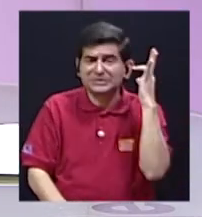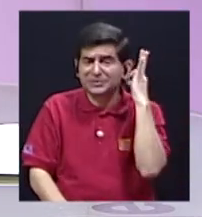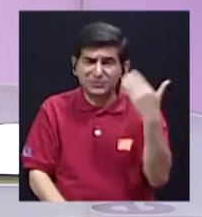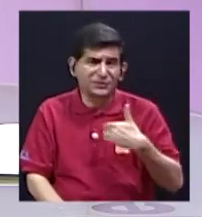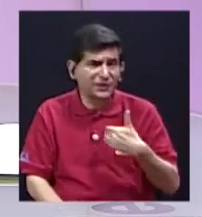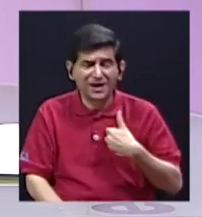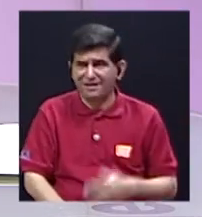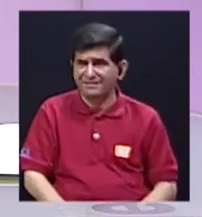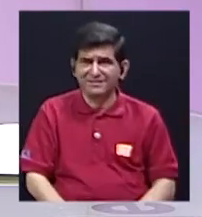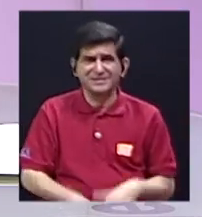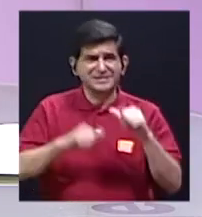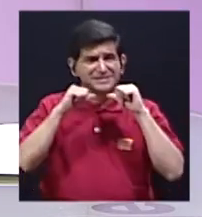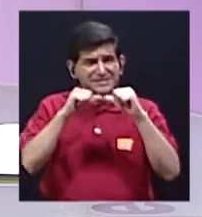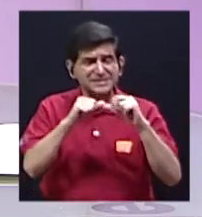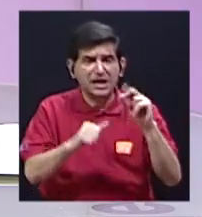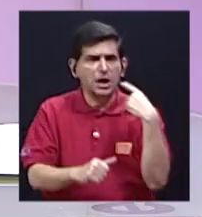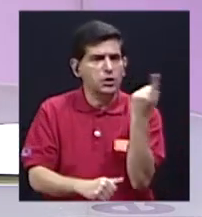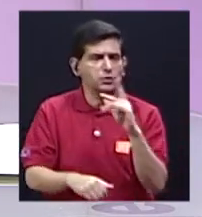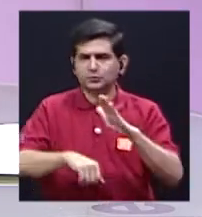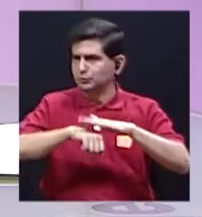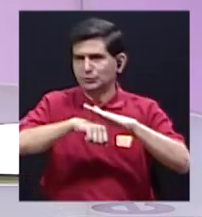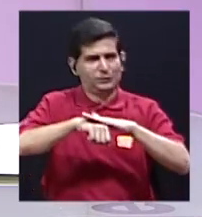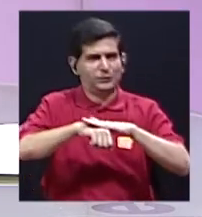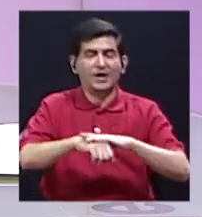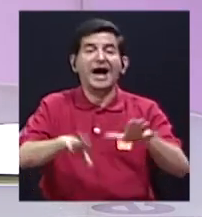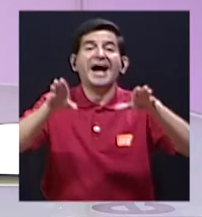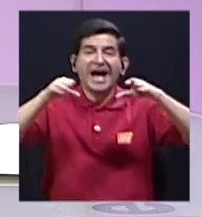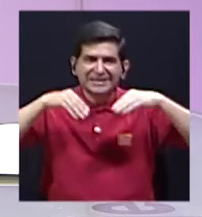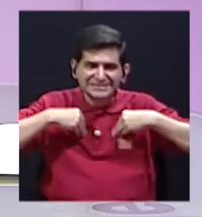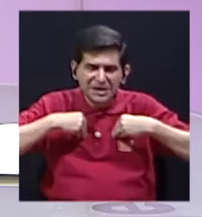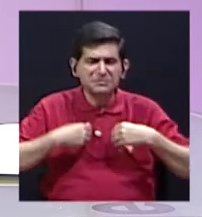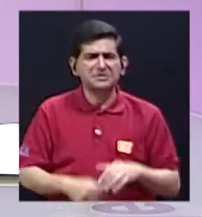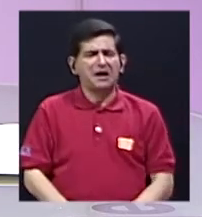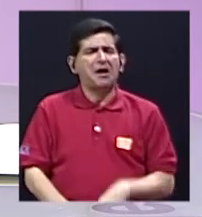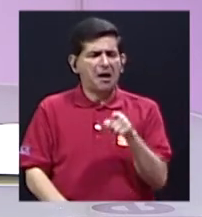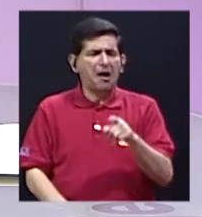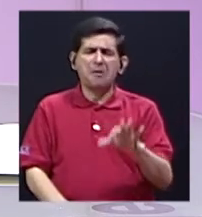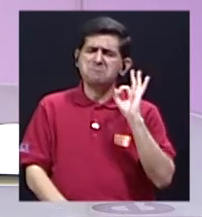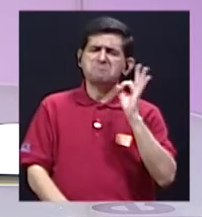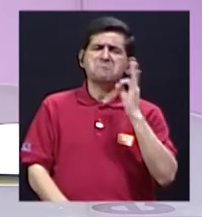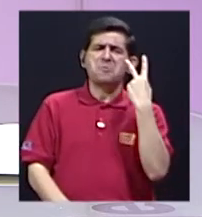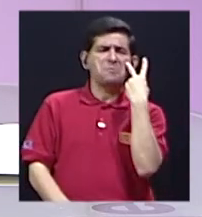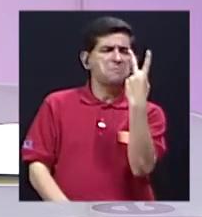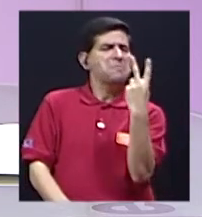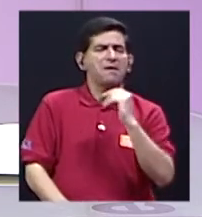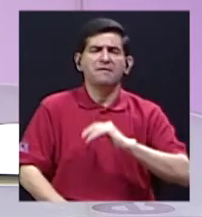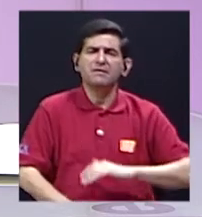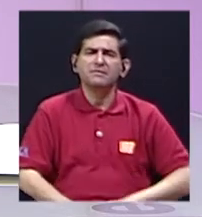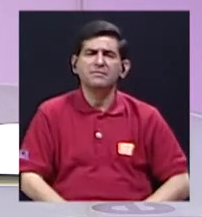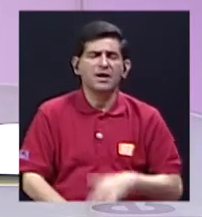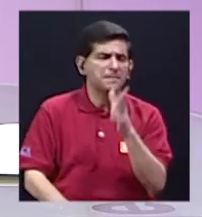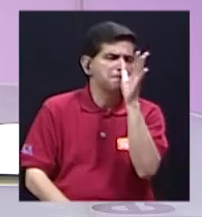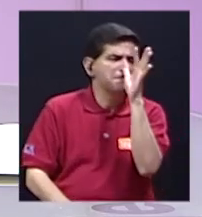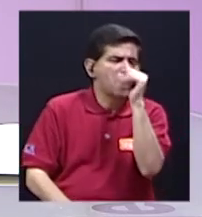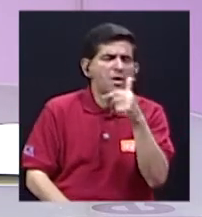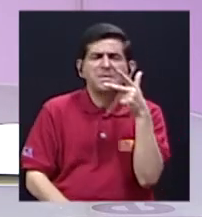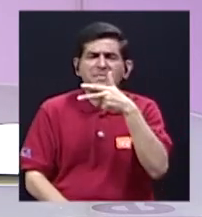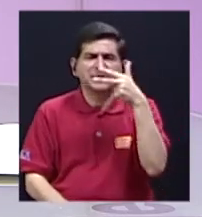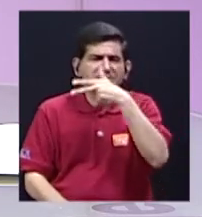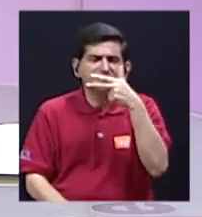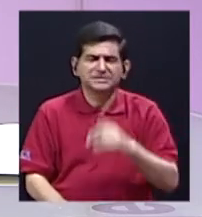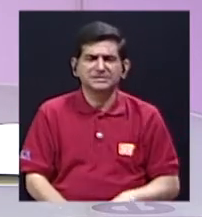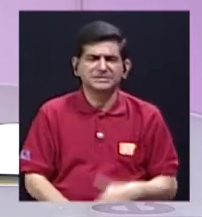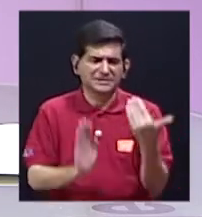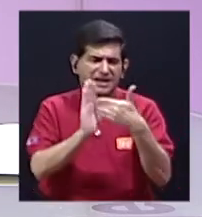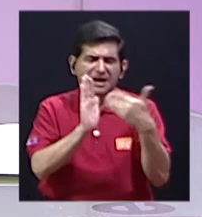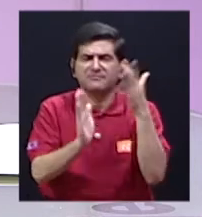todavía no sólo tolera sino que acepta y celebra bromas y chistes que